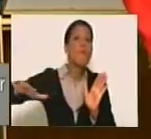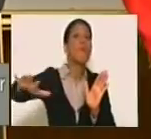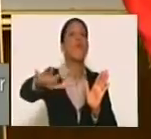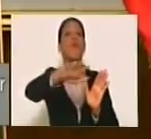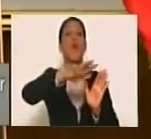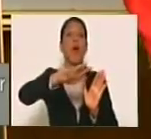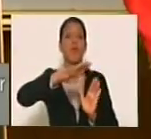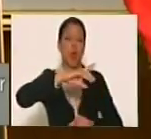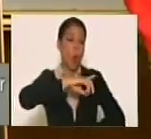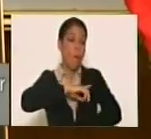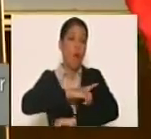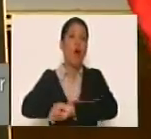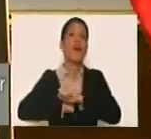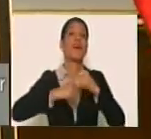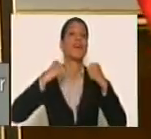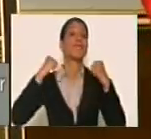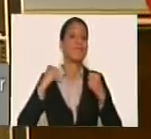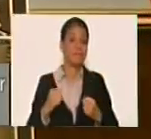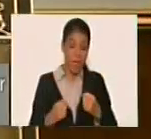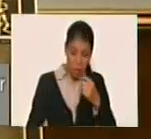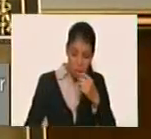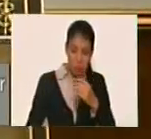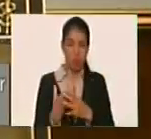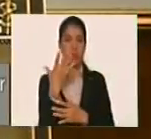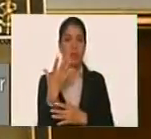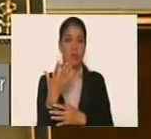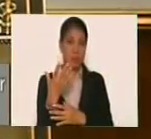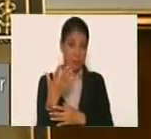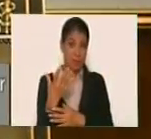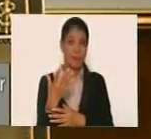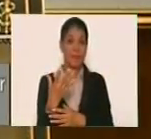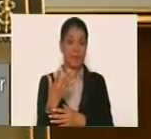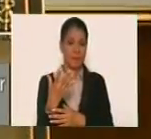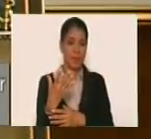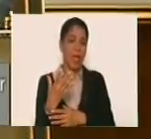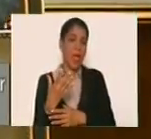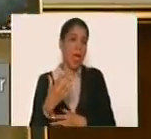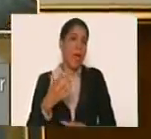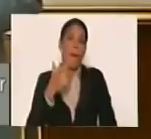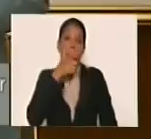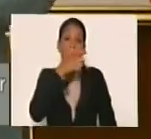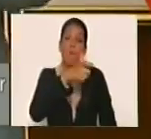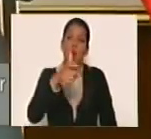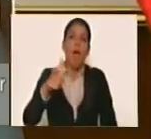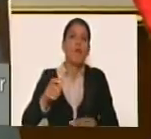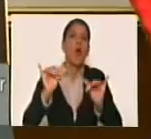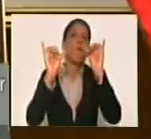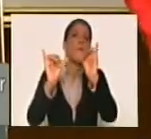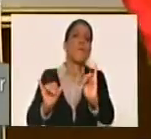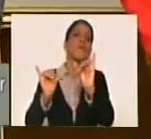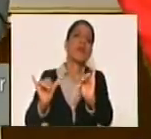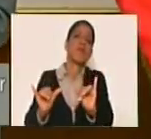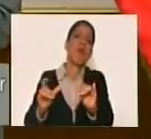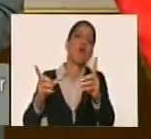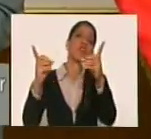depositario del poder originario constituyente, y que en un momento, cualquier momento, el pueblo podría convocarse,